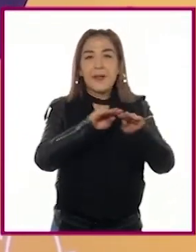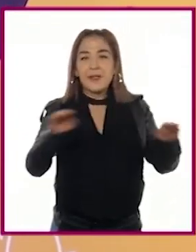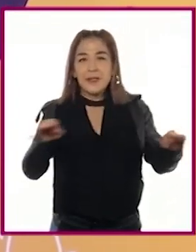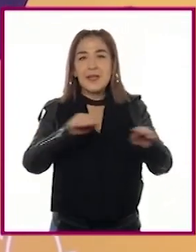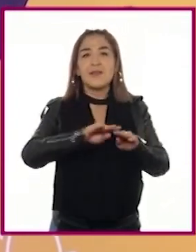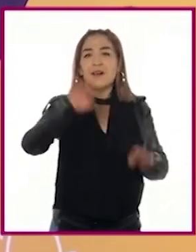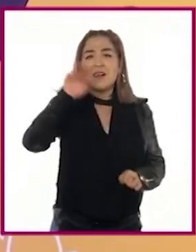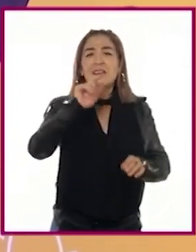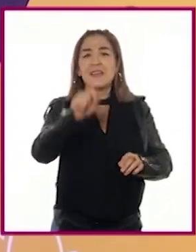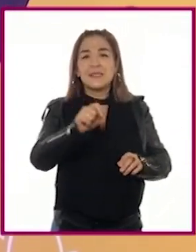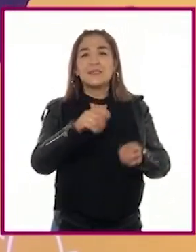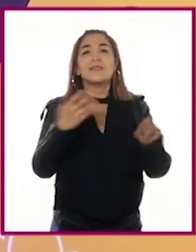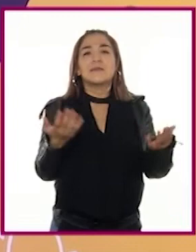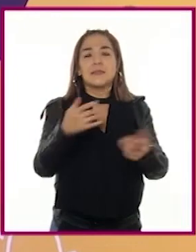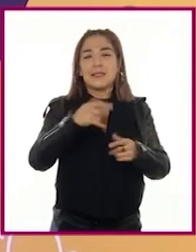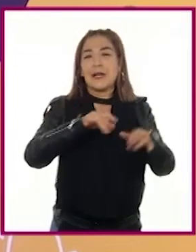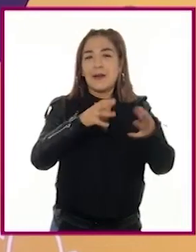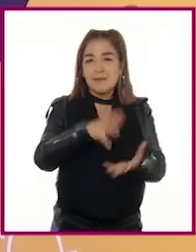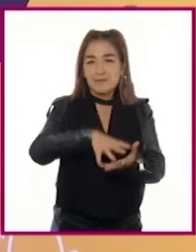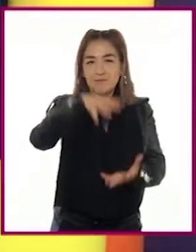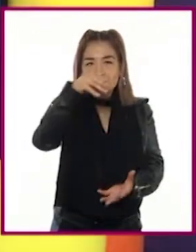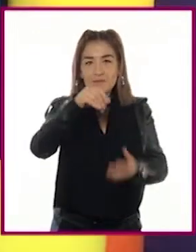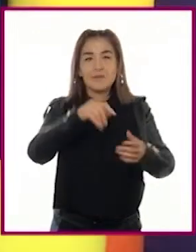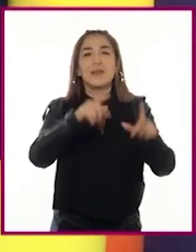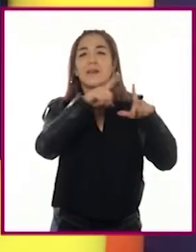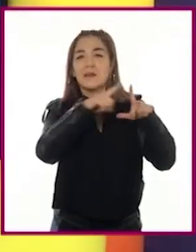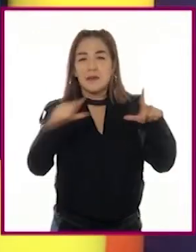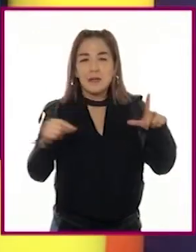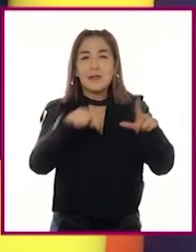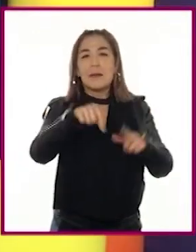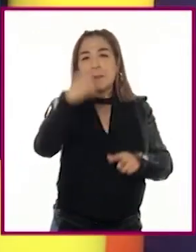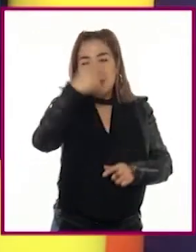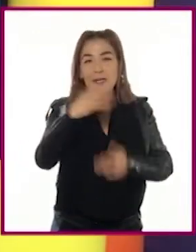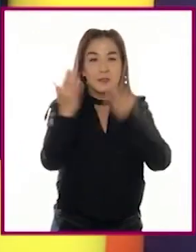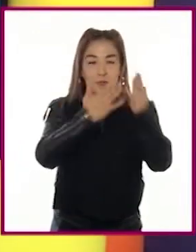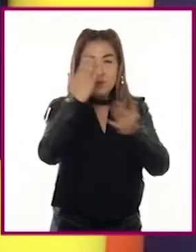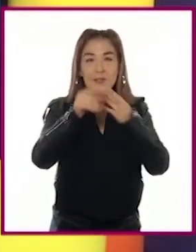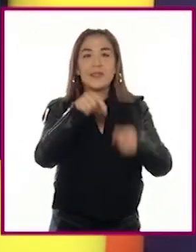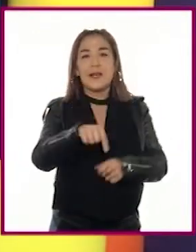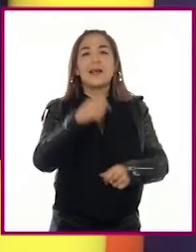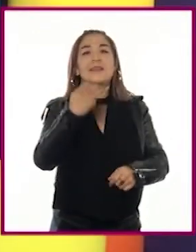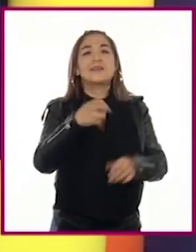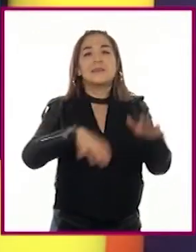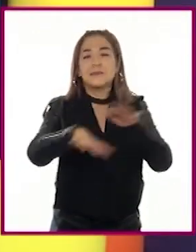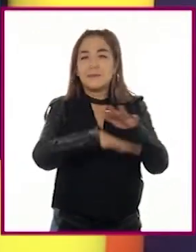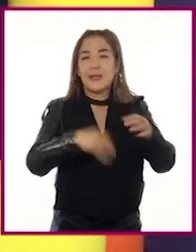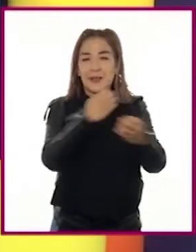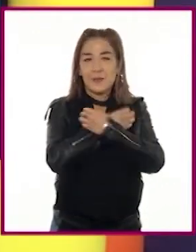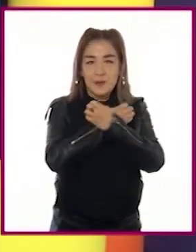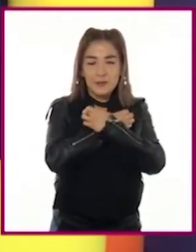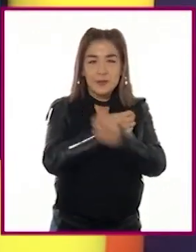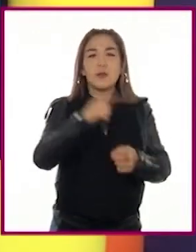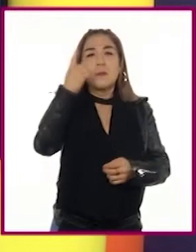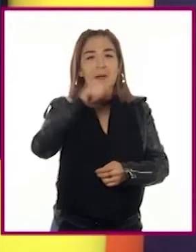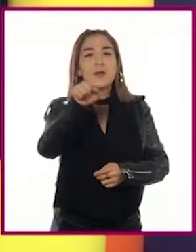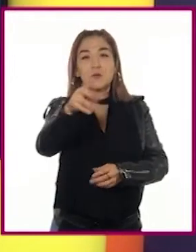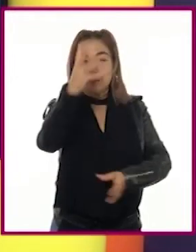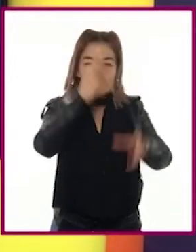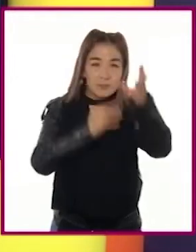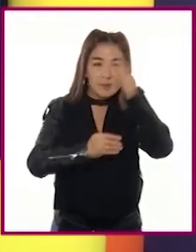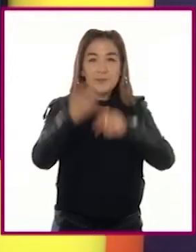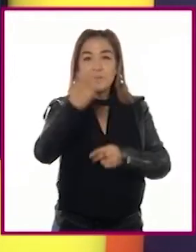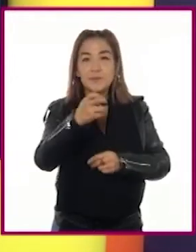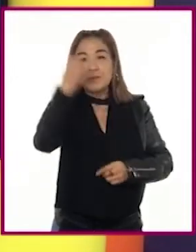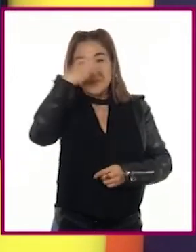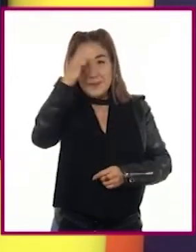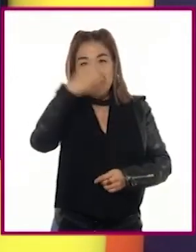se promueve a lo largo de la educación básica. Se tiene como intención mostrarles la importancia de comprender y apropiarse de los saberes